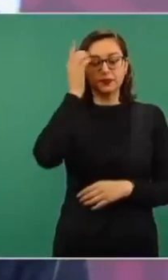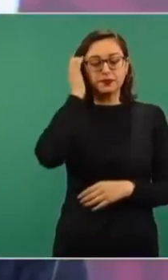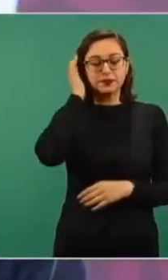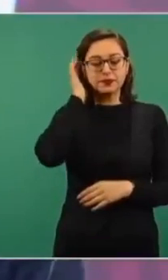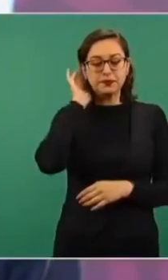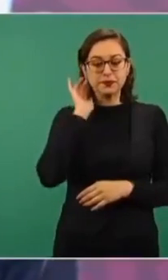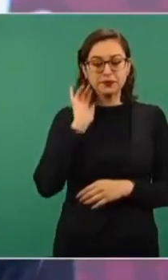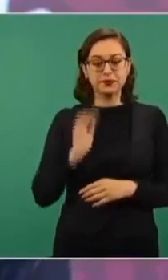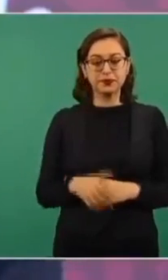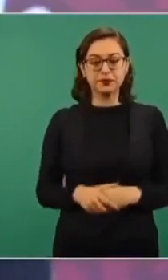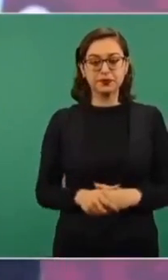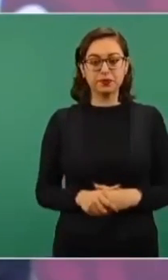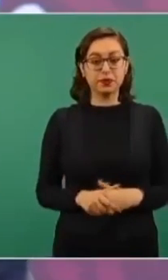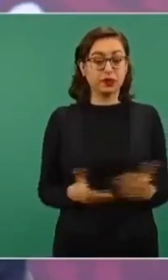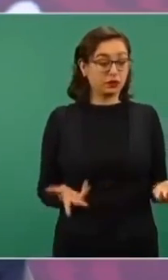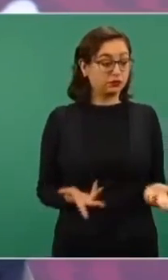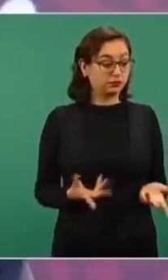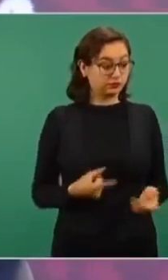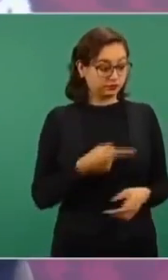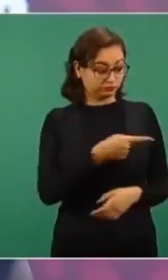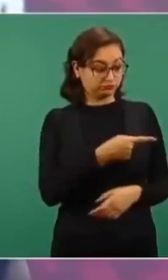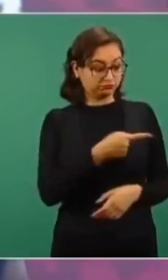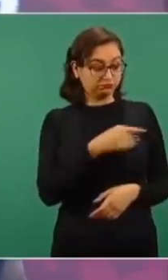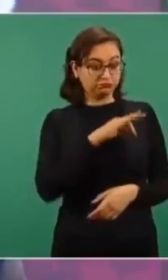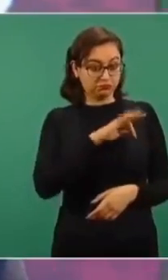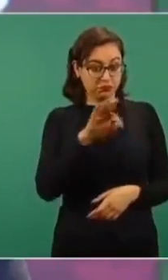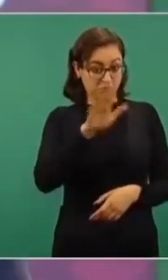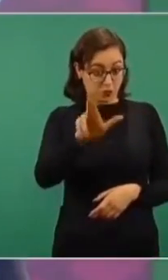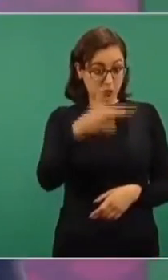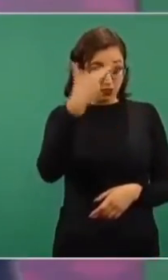hiciera memoria